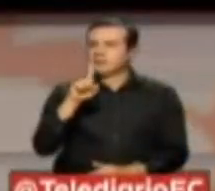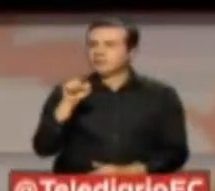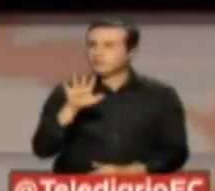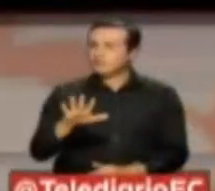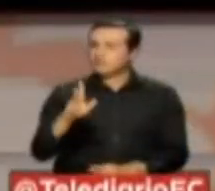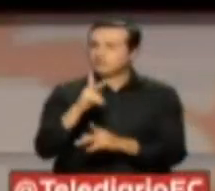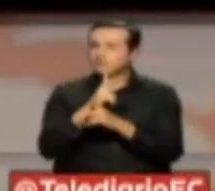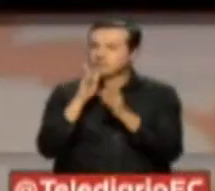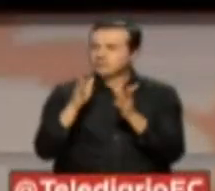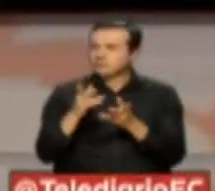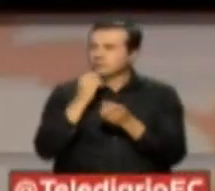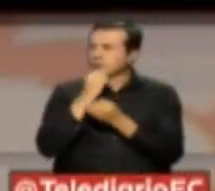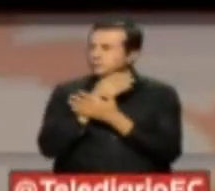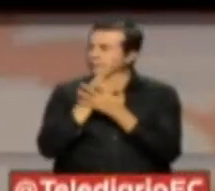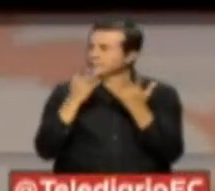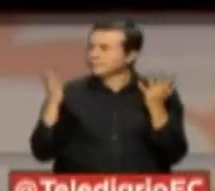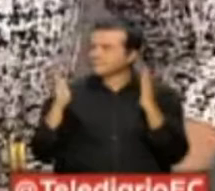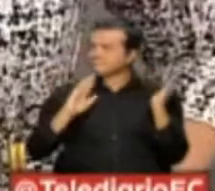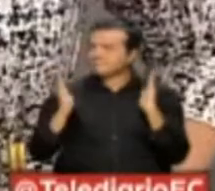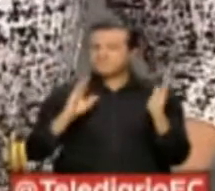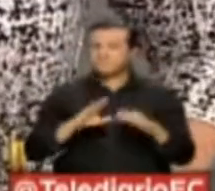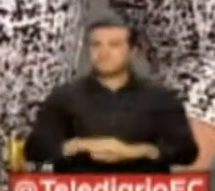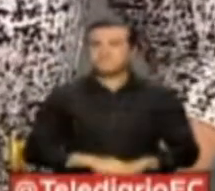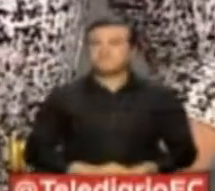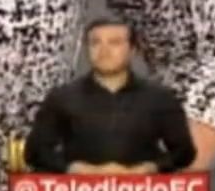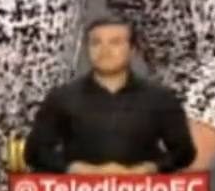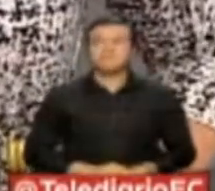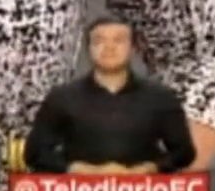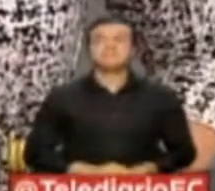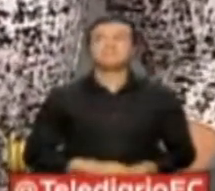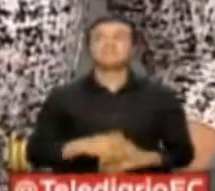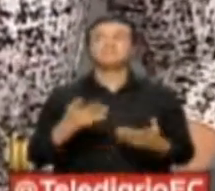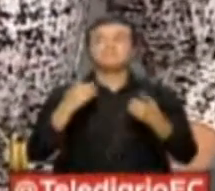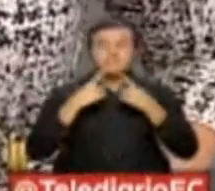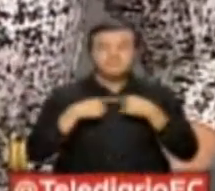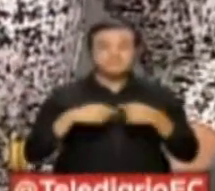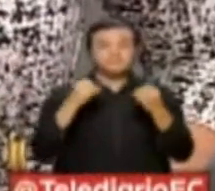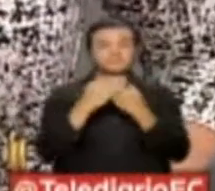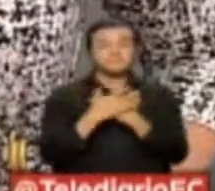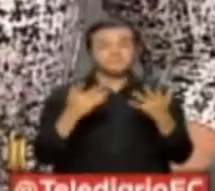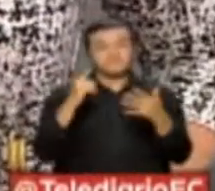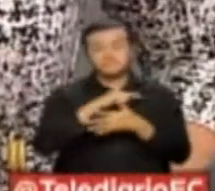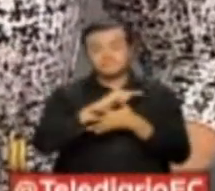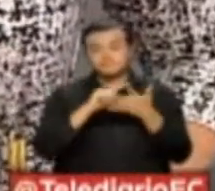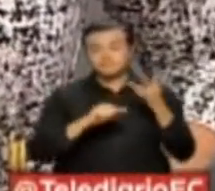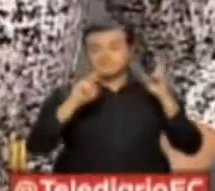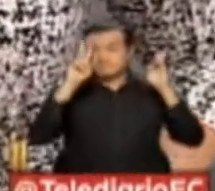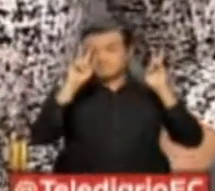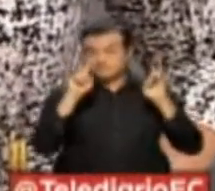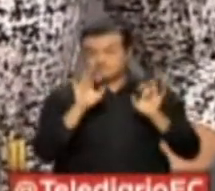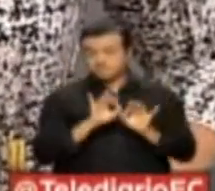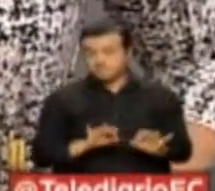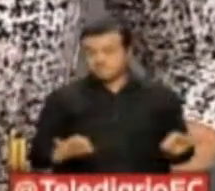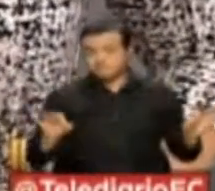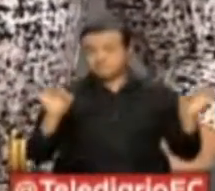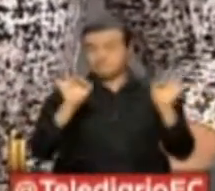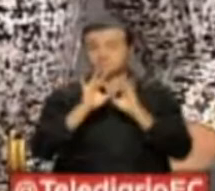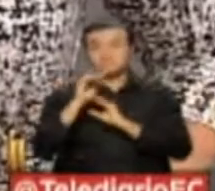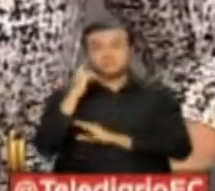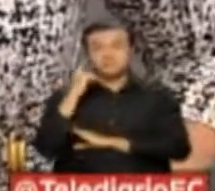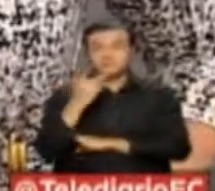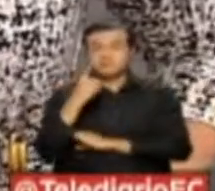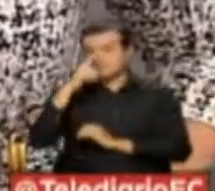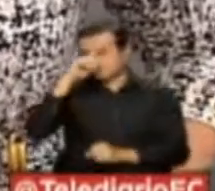ciudadana y control social transitorio con el de señor desarrollaremos algunos temas importantes de lo que viene